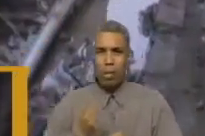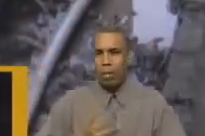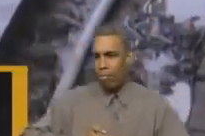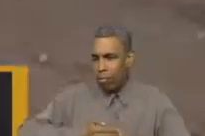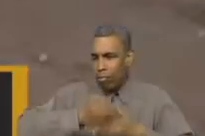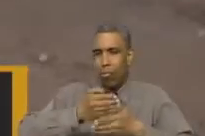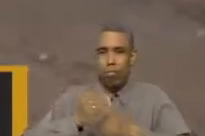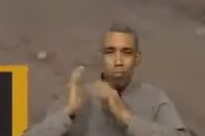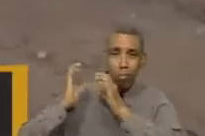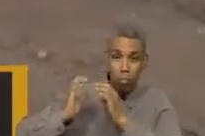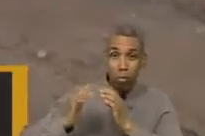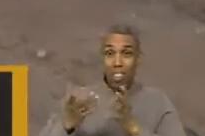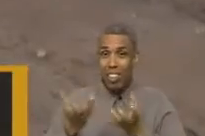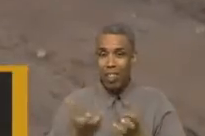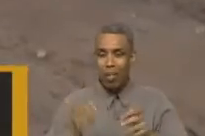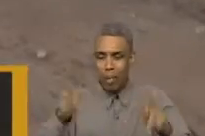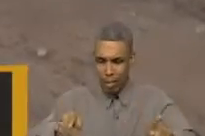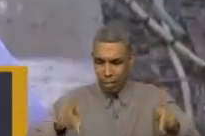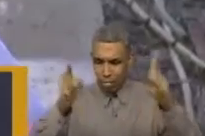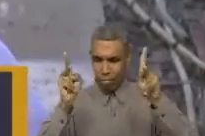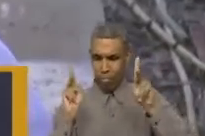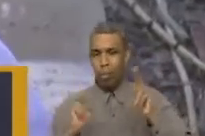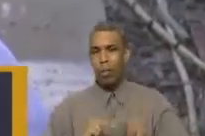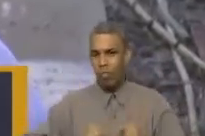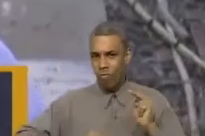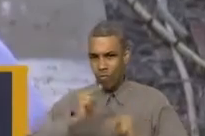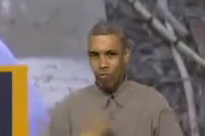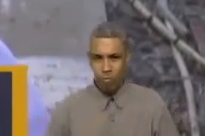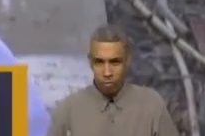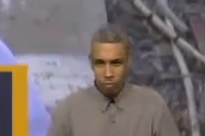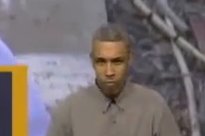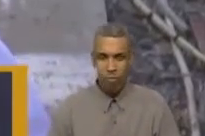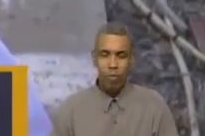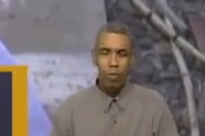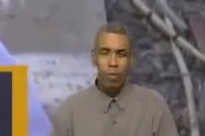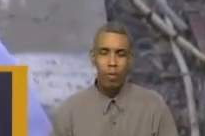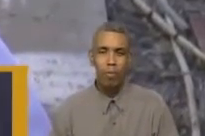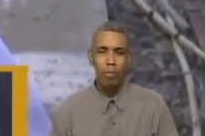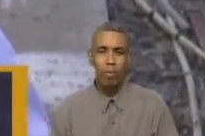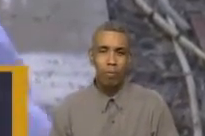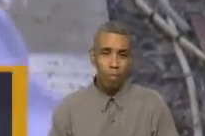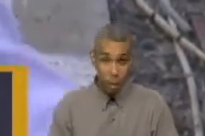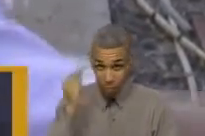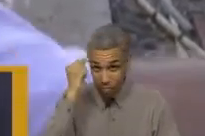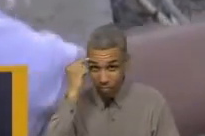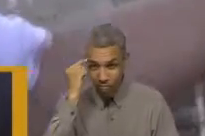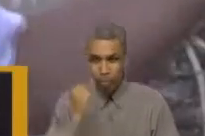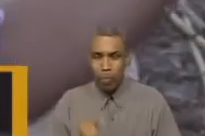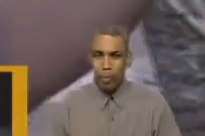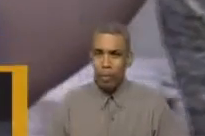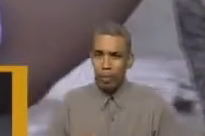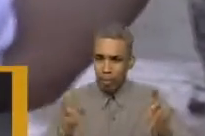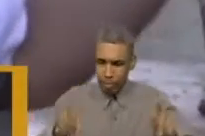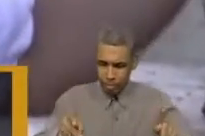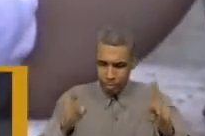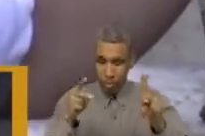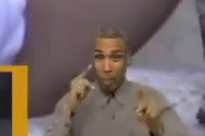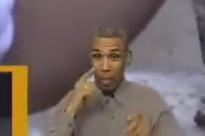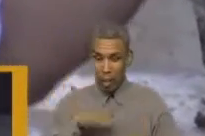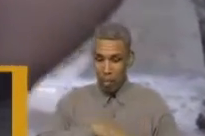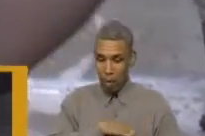pequeño puente que se requiere en este sector. Lo que sigue ahorita en ese momento es comunicarnos con el